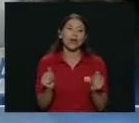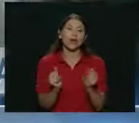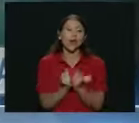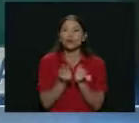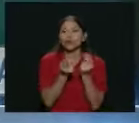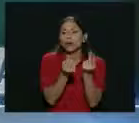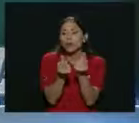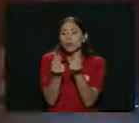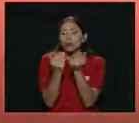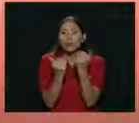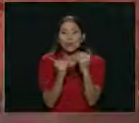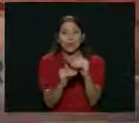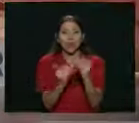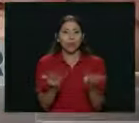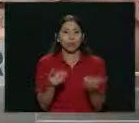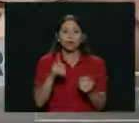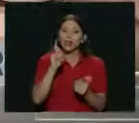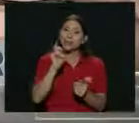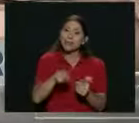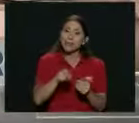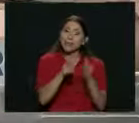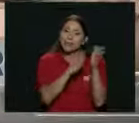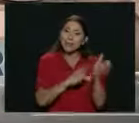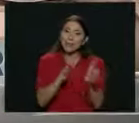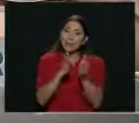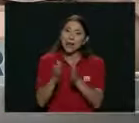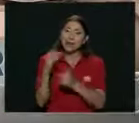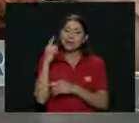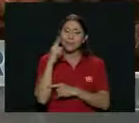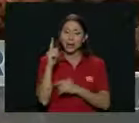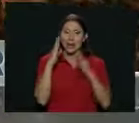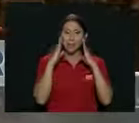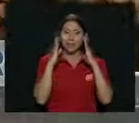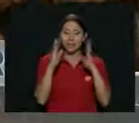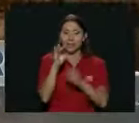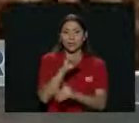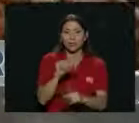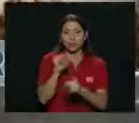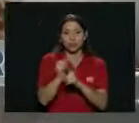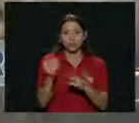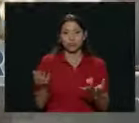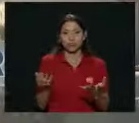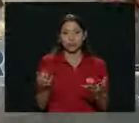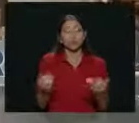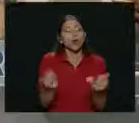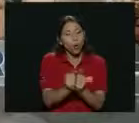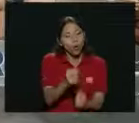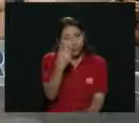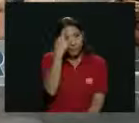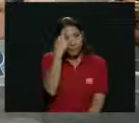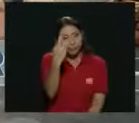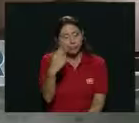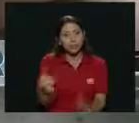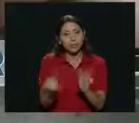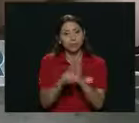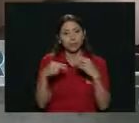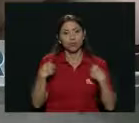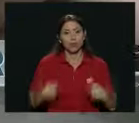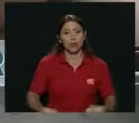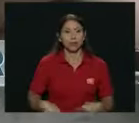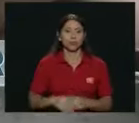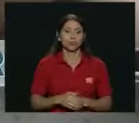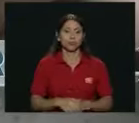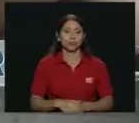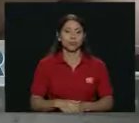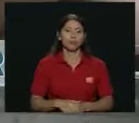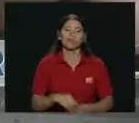con sus limitados recursos, va a tener que prepararse para atender esta situación en el marco del respeto a los